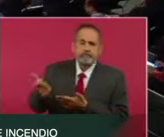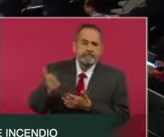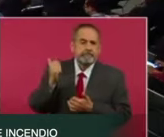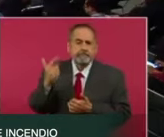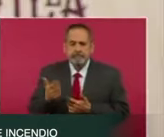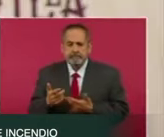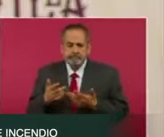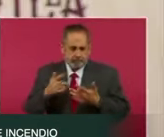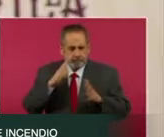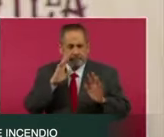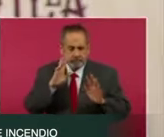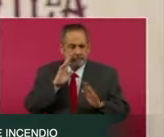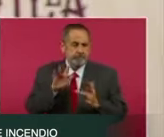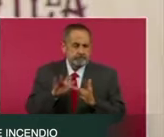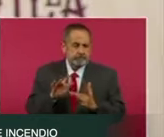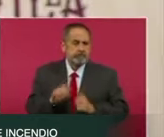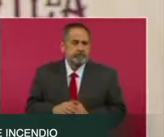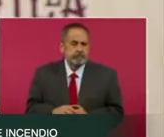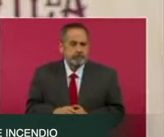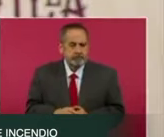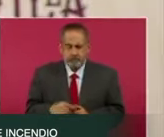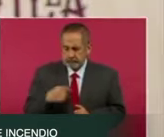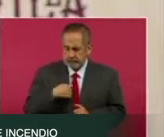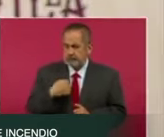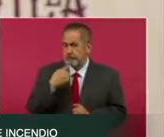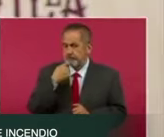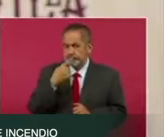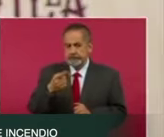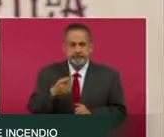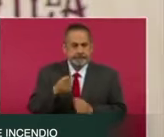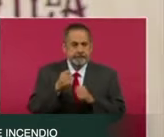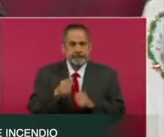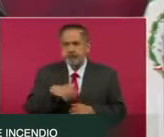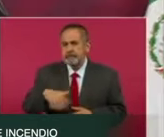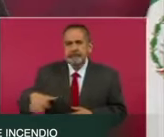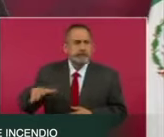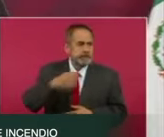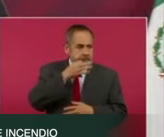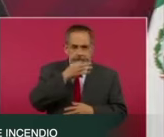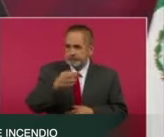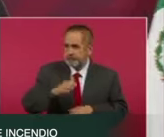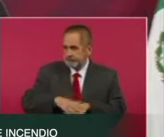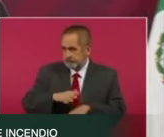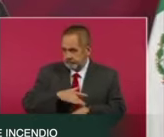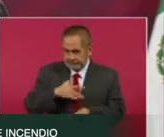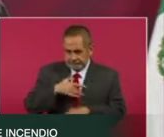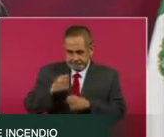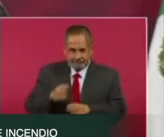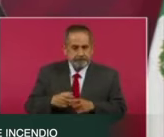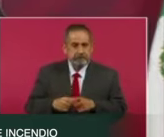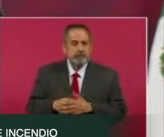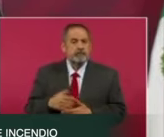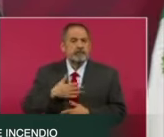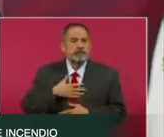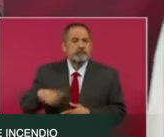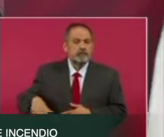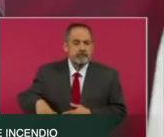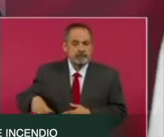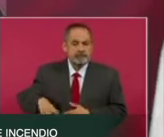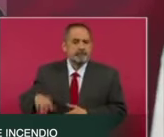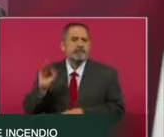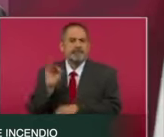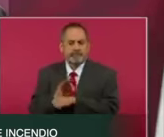Juárez, Chihuahua, sea entregado a la Fiscalía General de la República. Dijo desconocer las imágenes